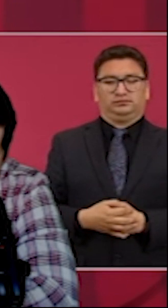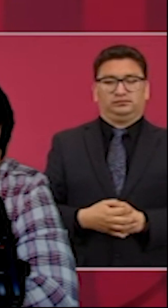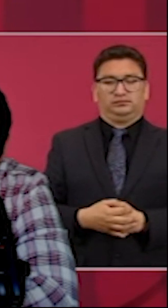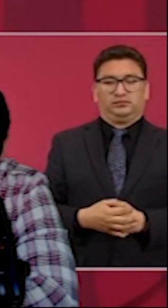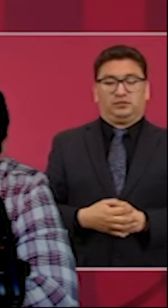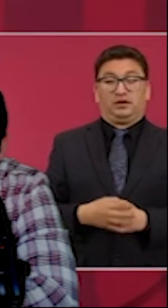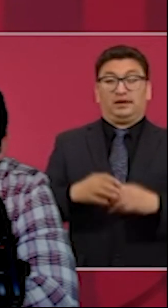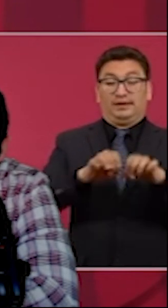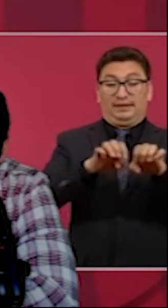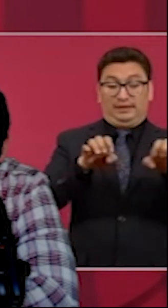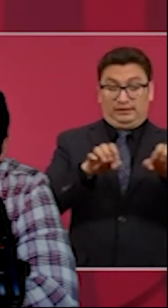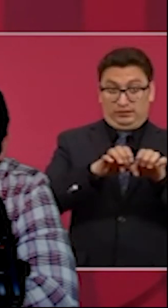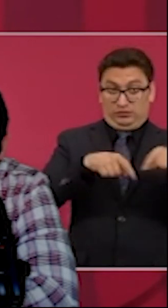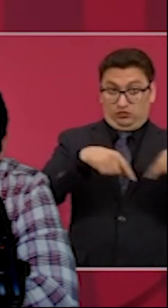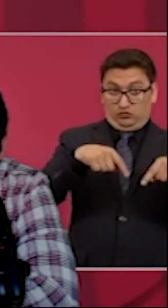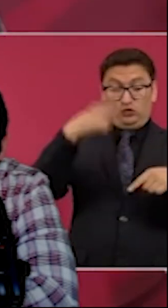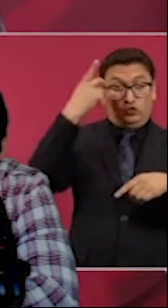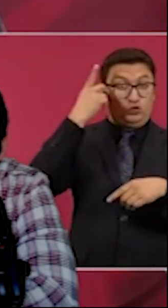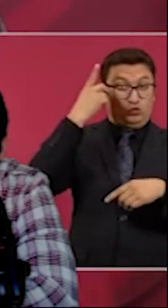Hay dueños de equipos que sí están